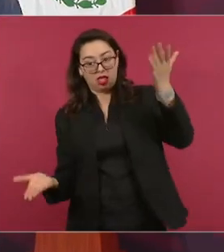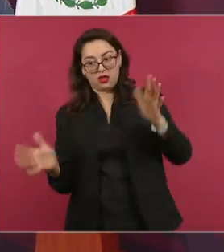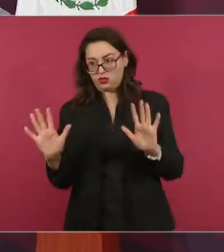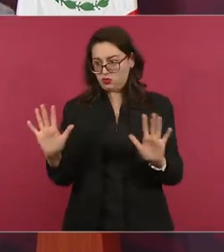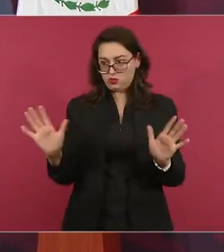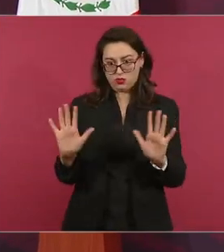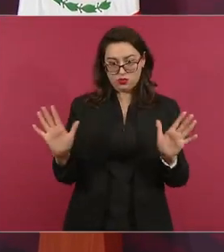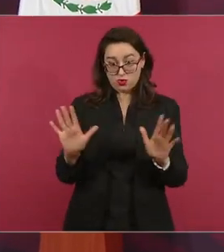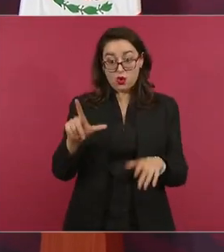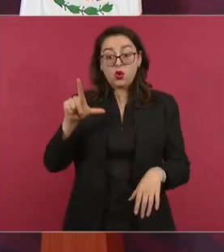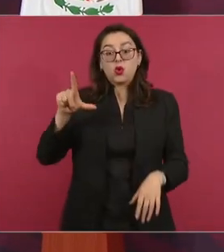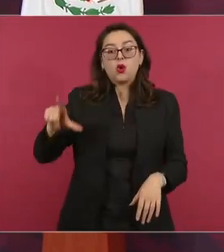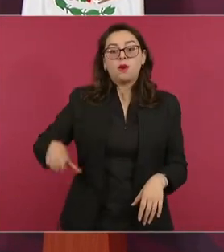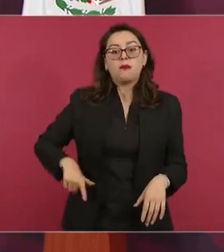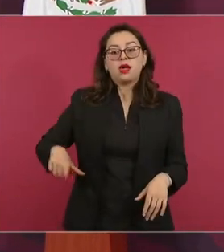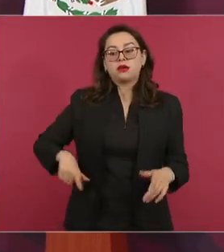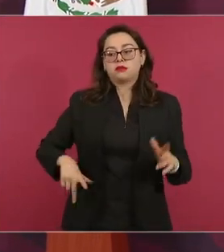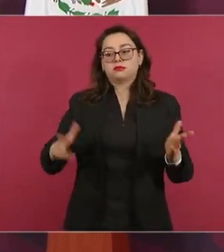planeando y promoviendo el desarrollo.